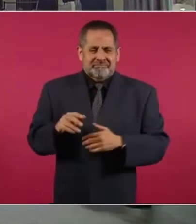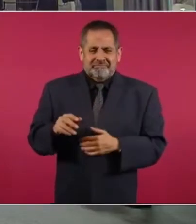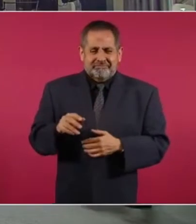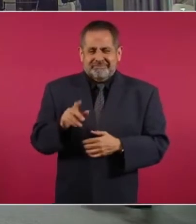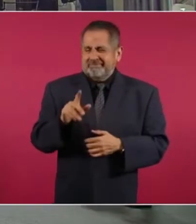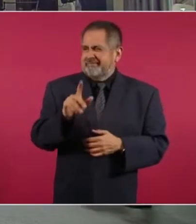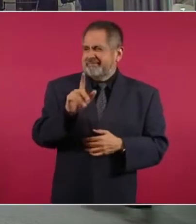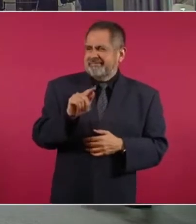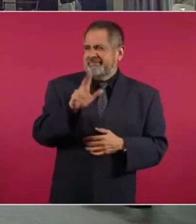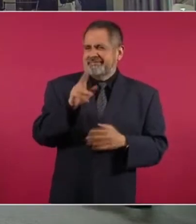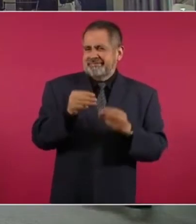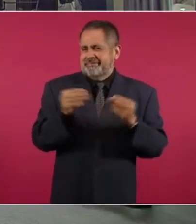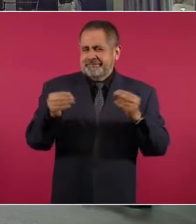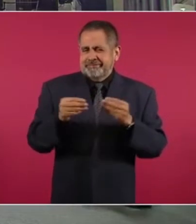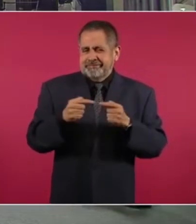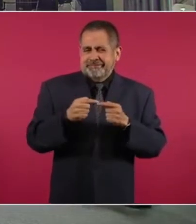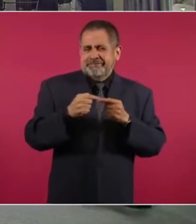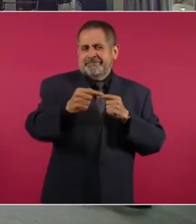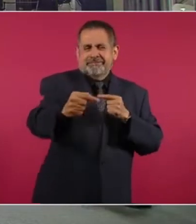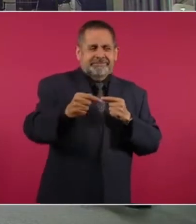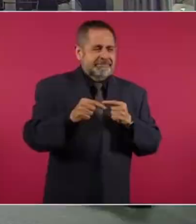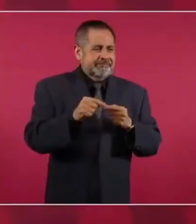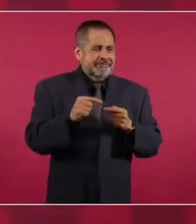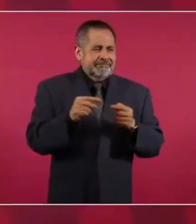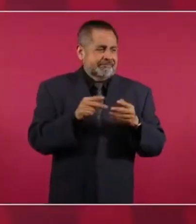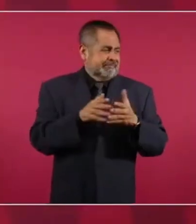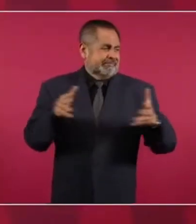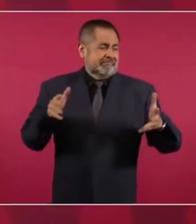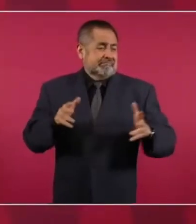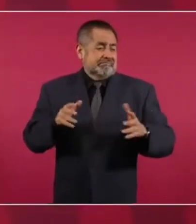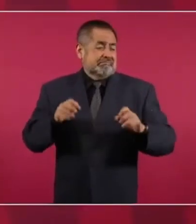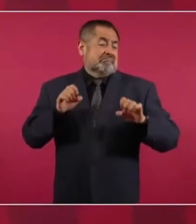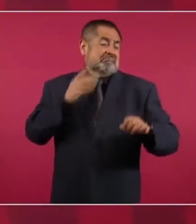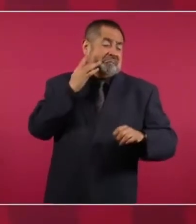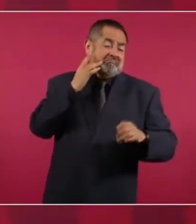75 de largo.